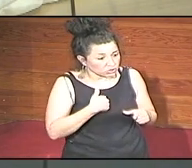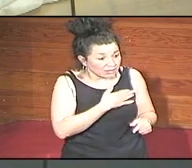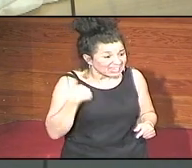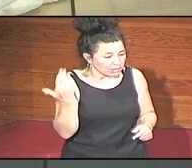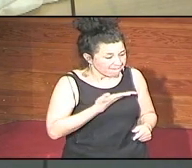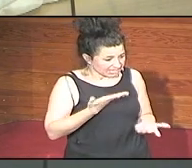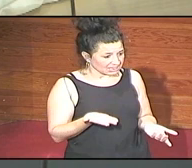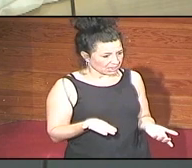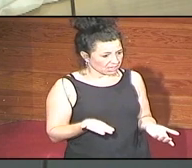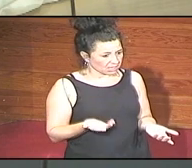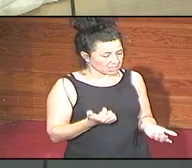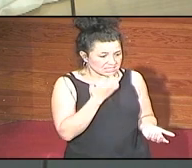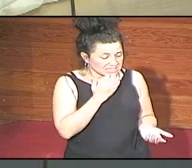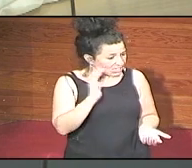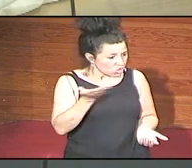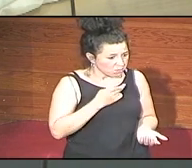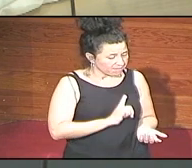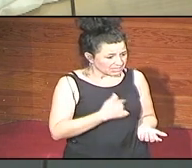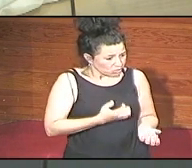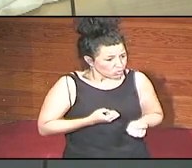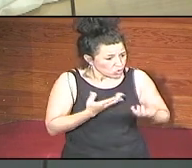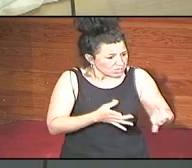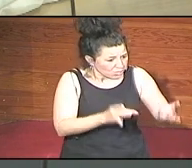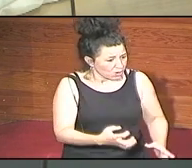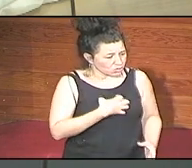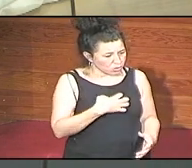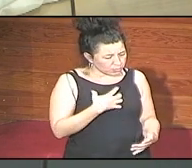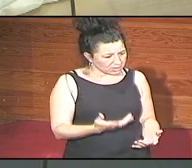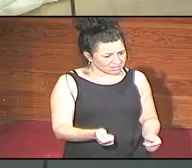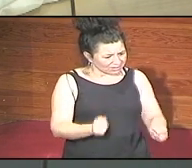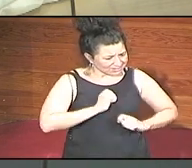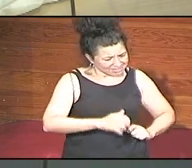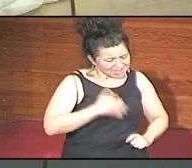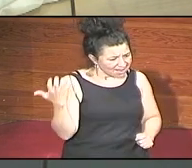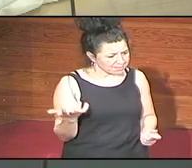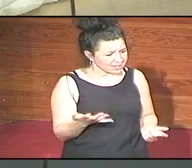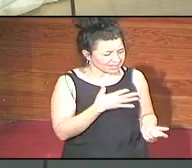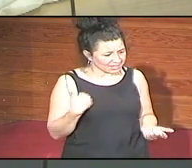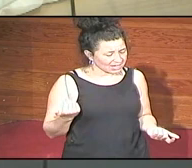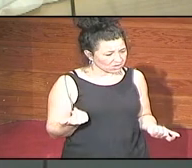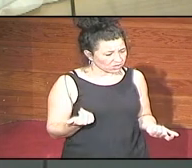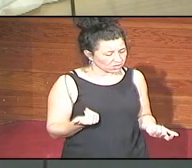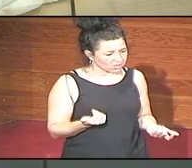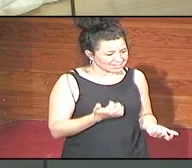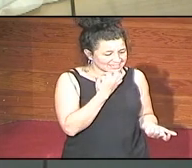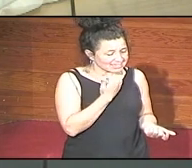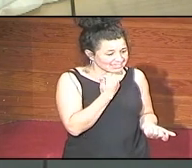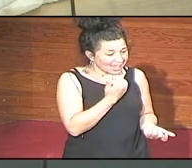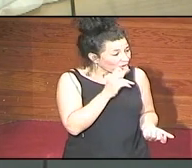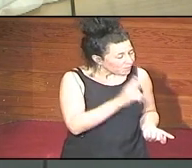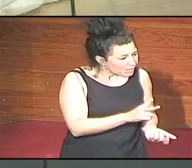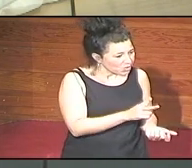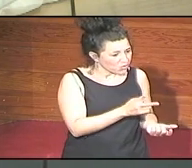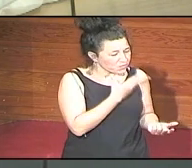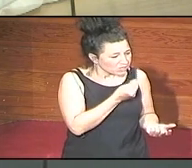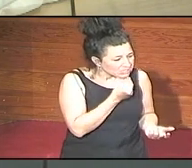es que si no me afecta no lo voy a poder contar igual y que me dé rabia y que pues igual que me alegra cuando veo algo y me lo paso bien y creo